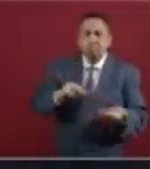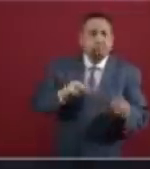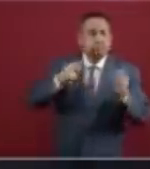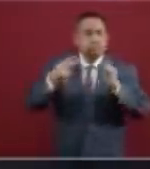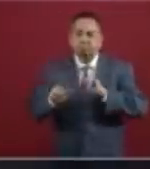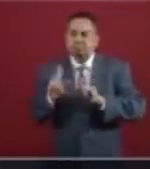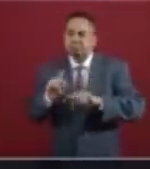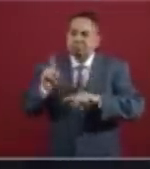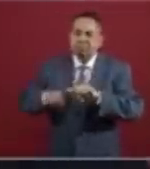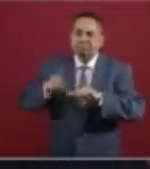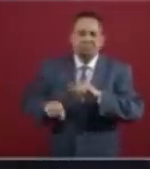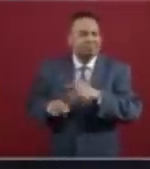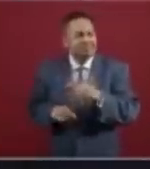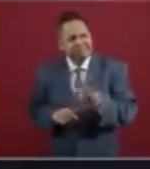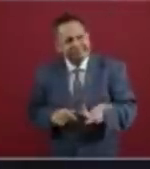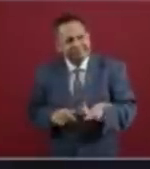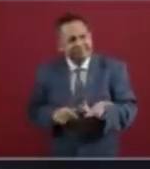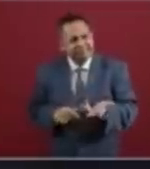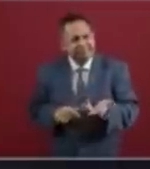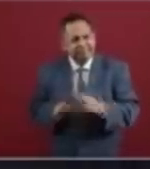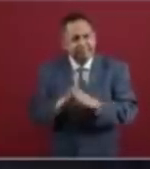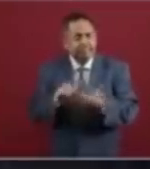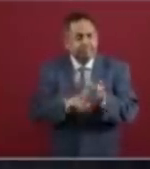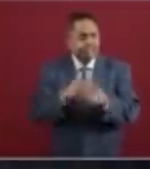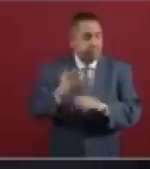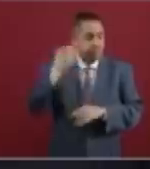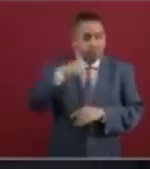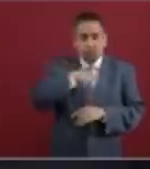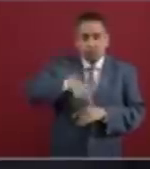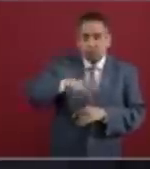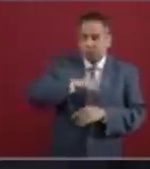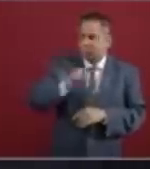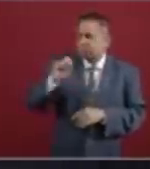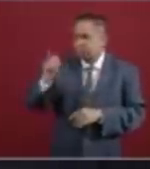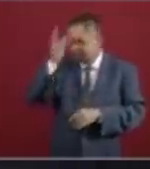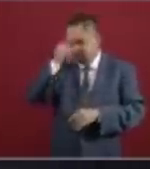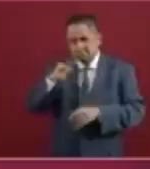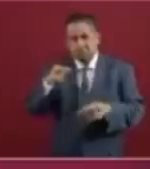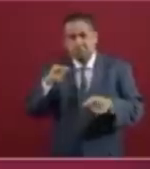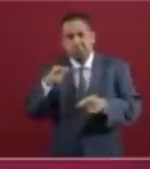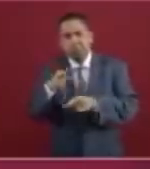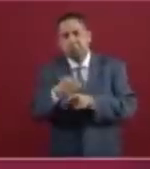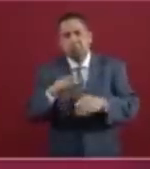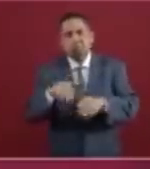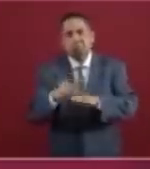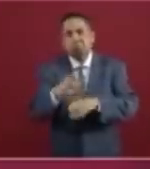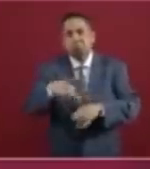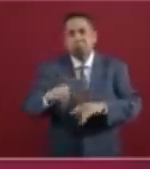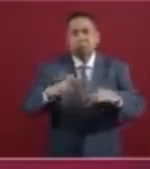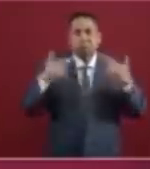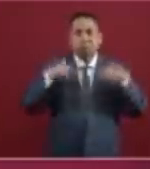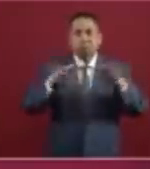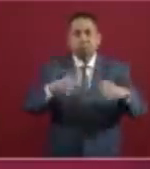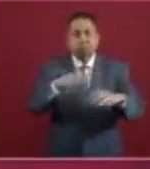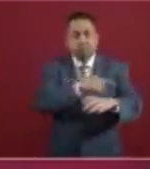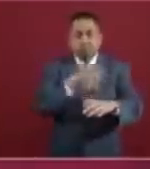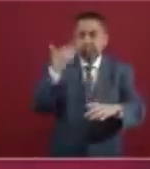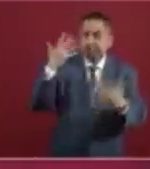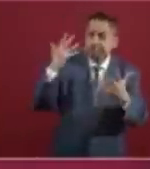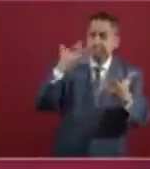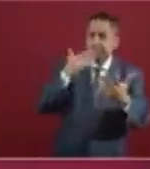todo este agravio al magisterio, ahora que estamos nosotros